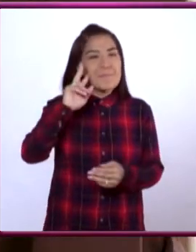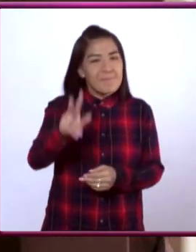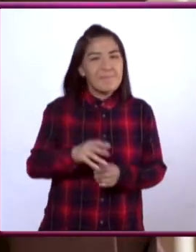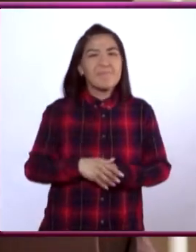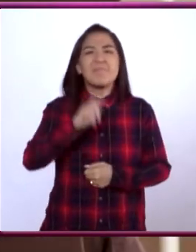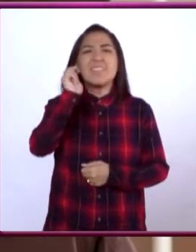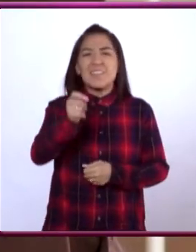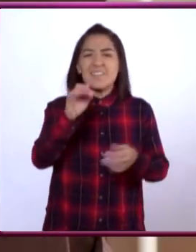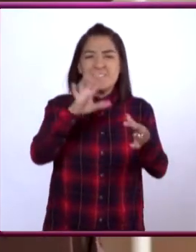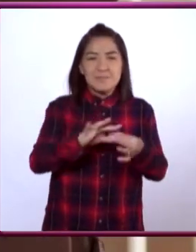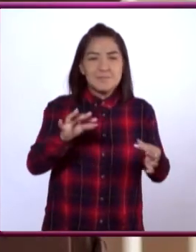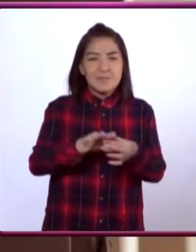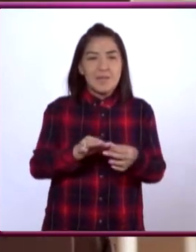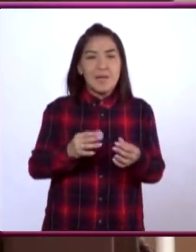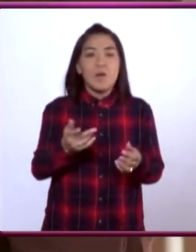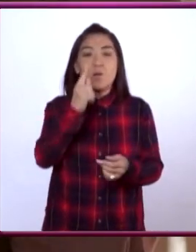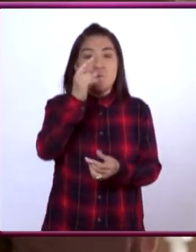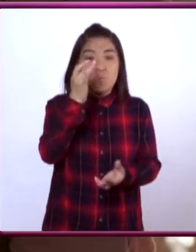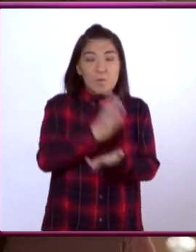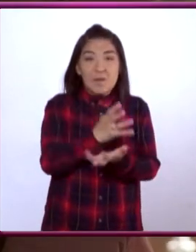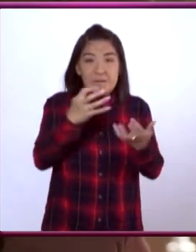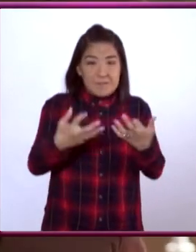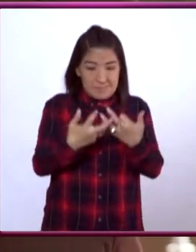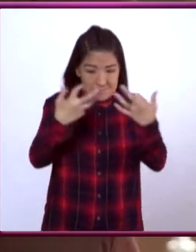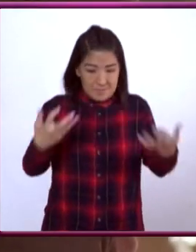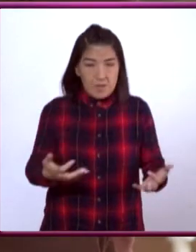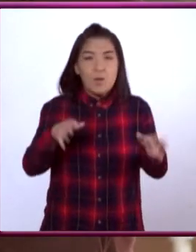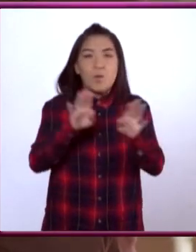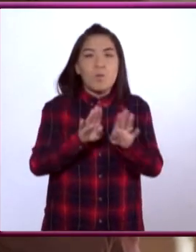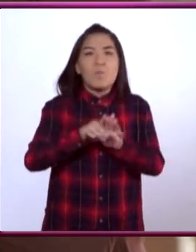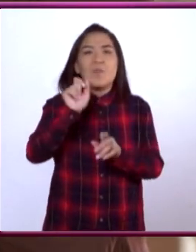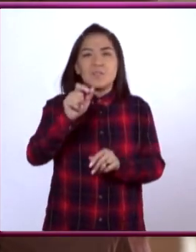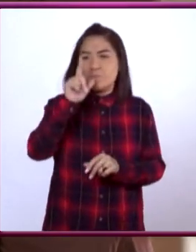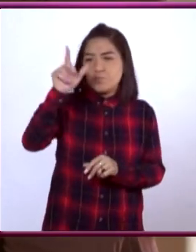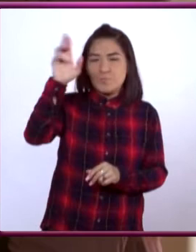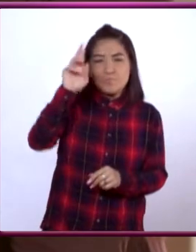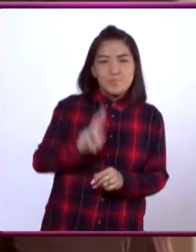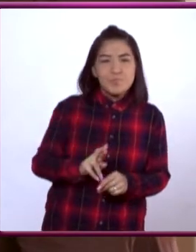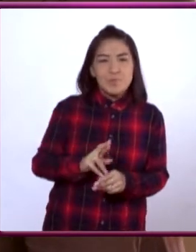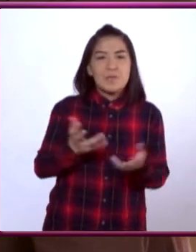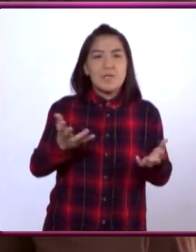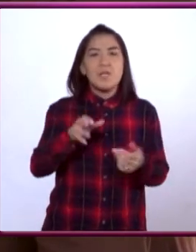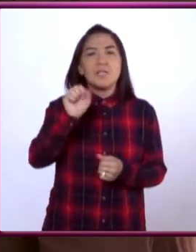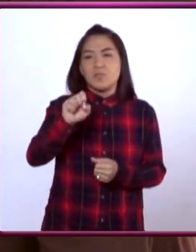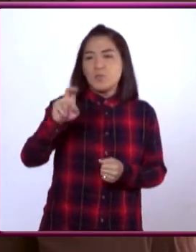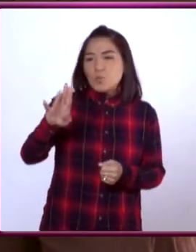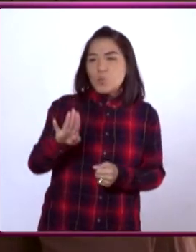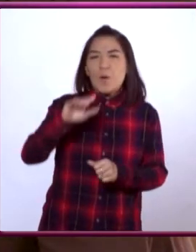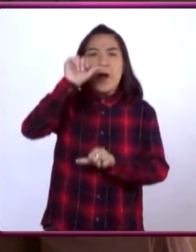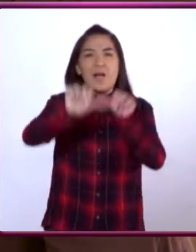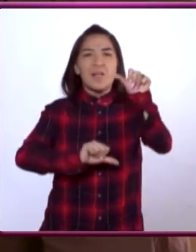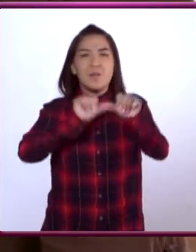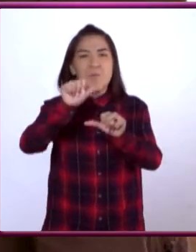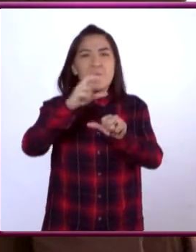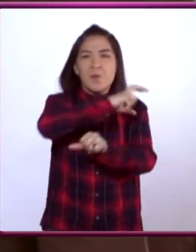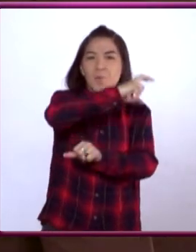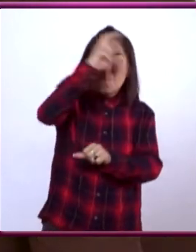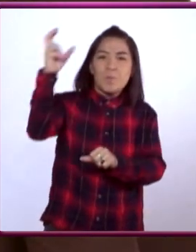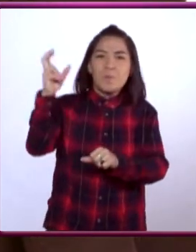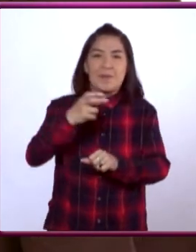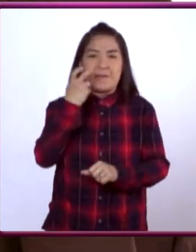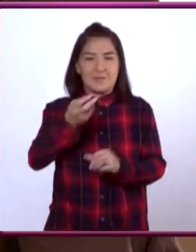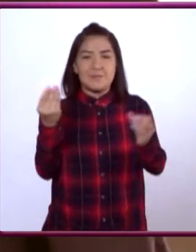Ah, mira, de ahí sale eso de que solo por estar en la Tierra estamos propensos a ser radiados por partículas subatómicas